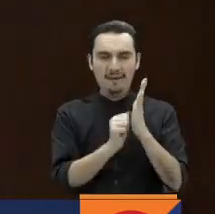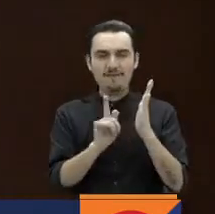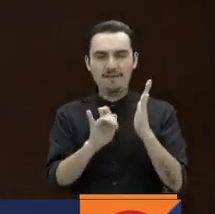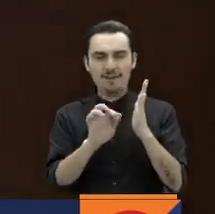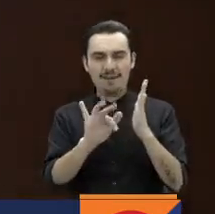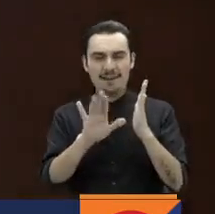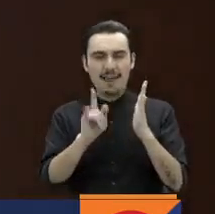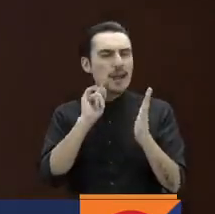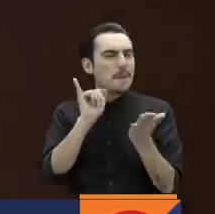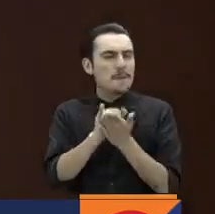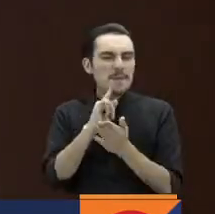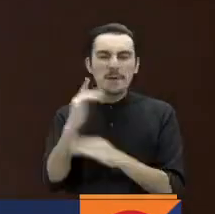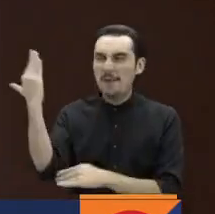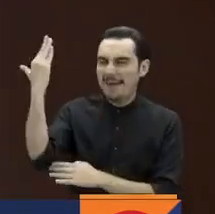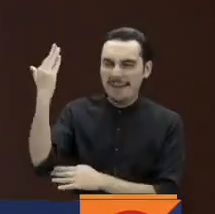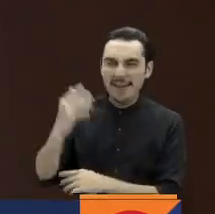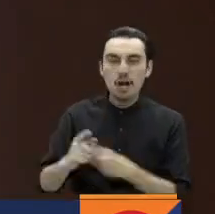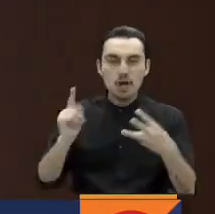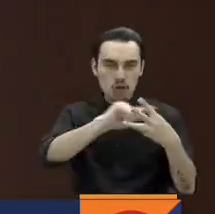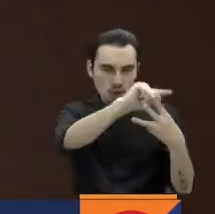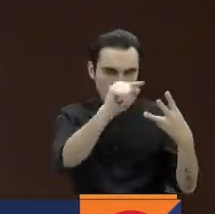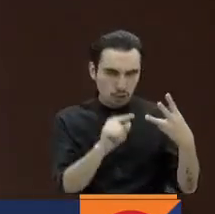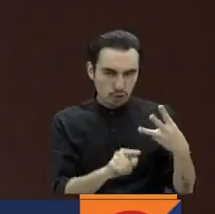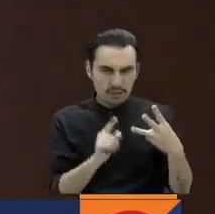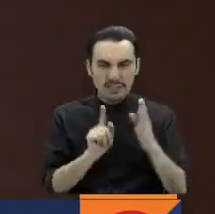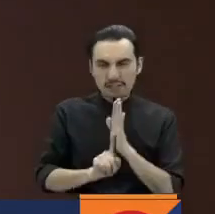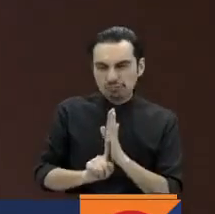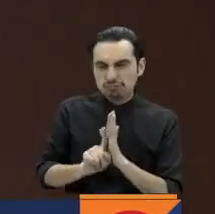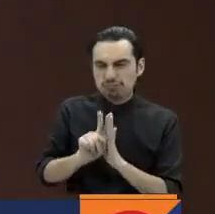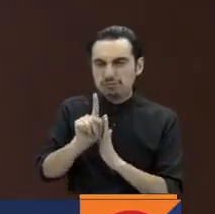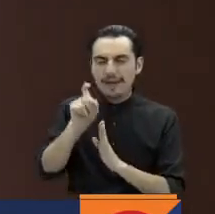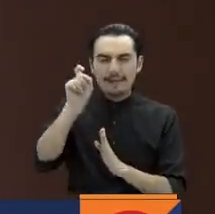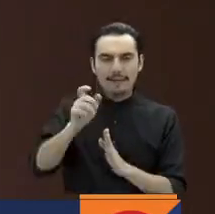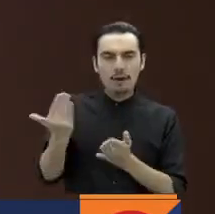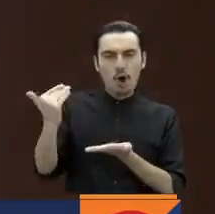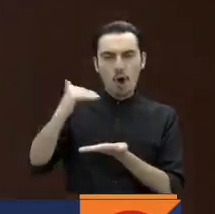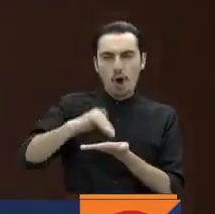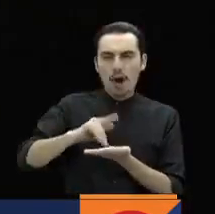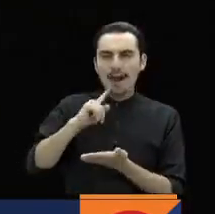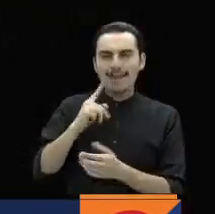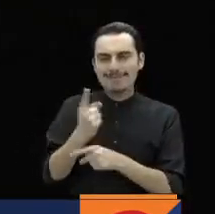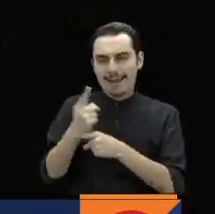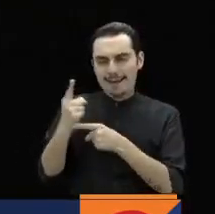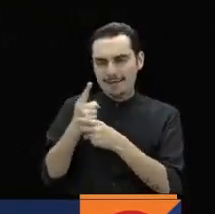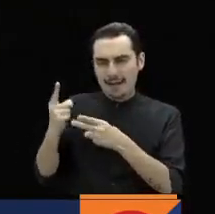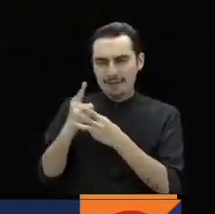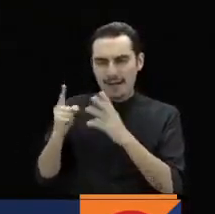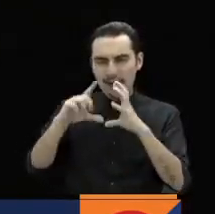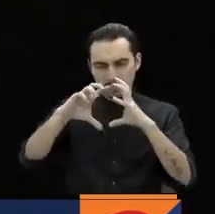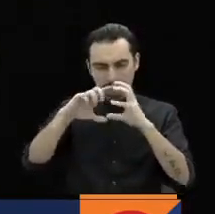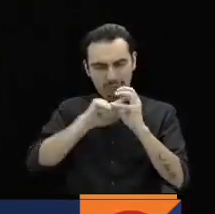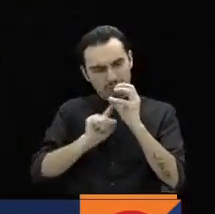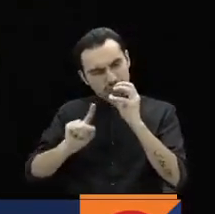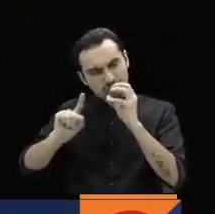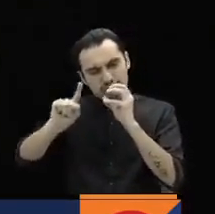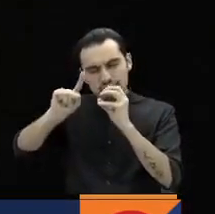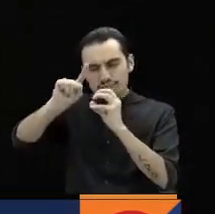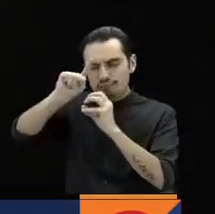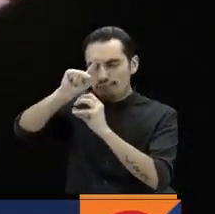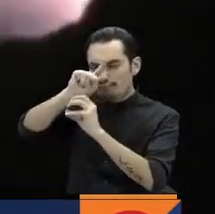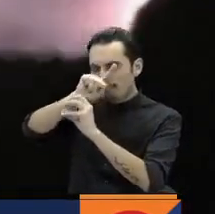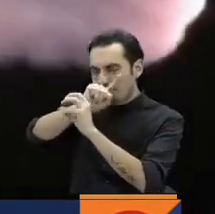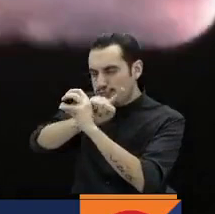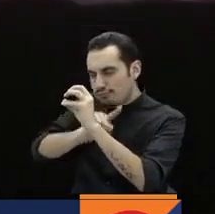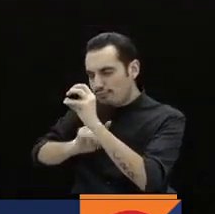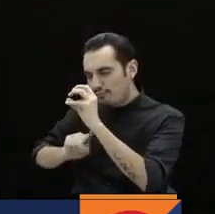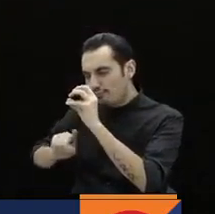estilo de la ciencia ficción, los tres maniquíes a bordo deberán recrear una trayectoria de 3 semanas circundando la Luna y luego impulsarse